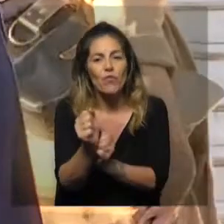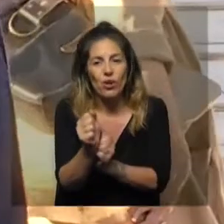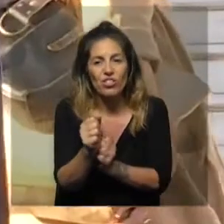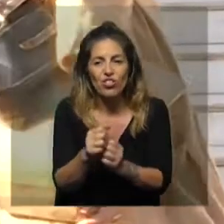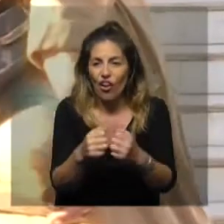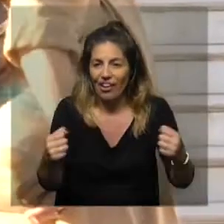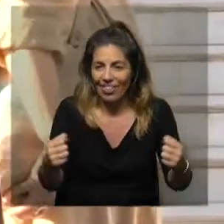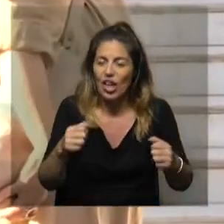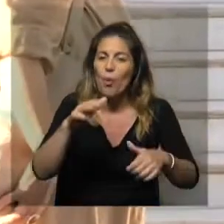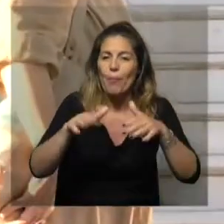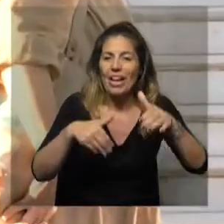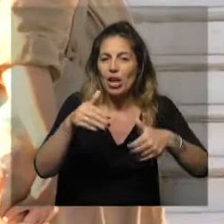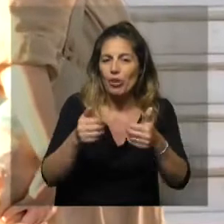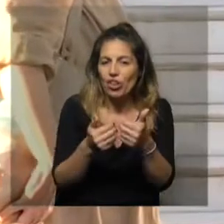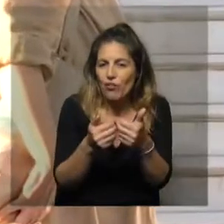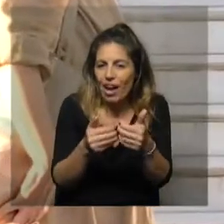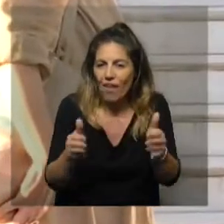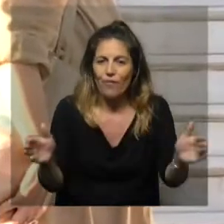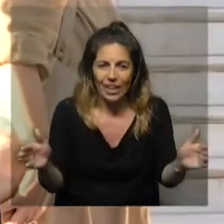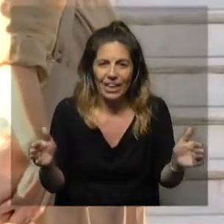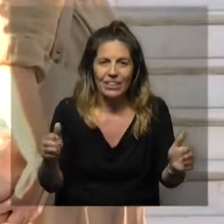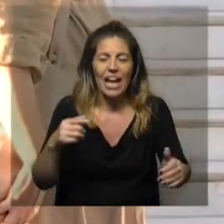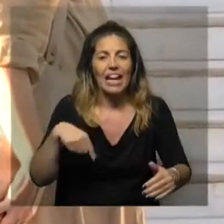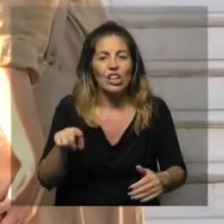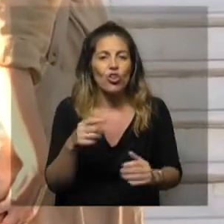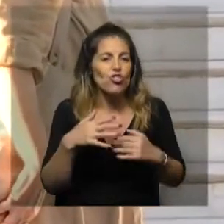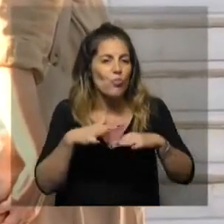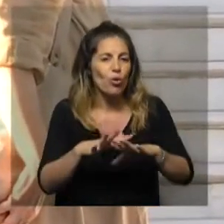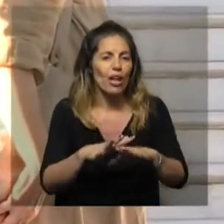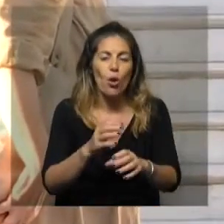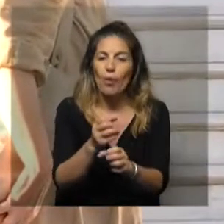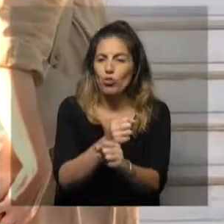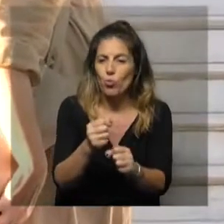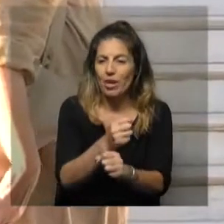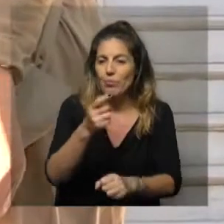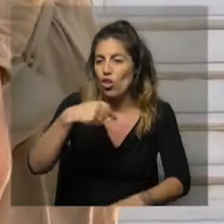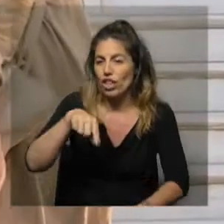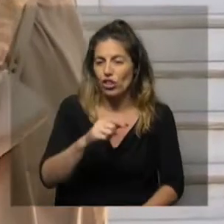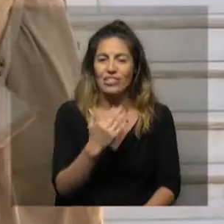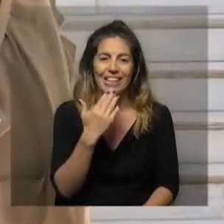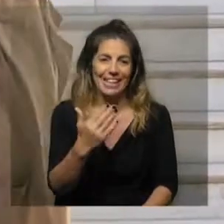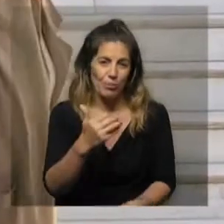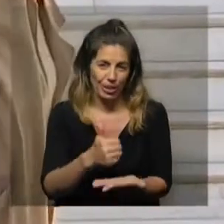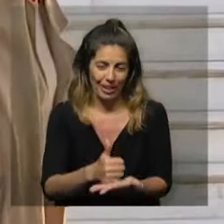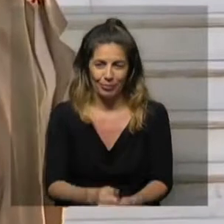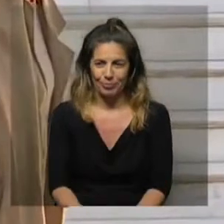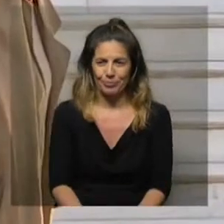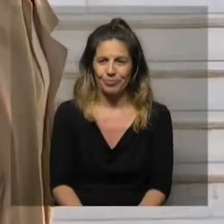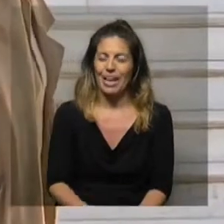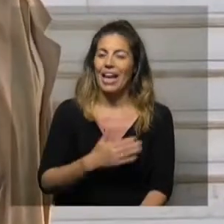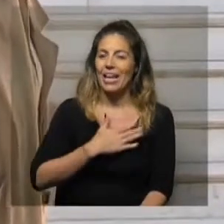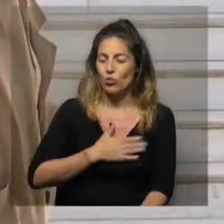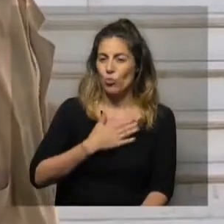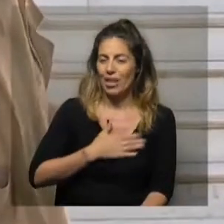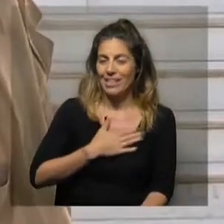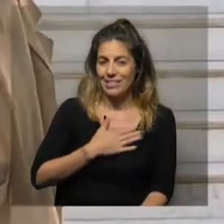este año la convocatoria sea muy abierta y se sientan todos involucrados porque es un premio que es de todos Así que gracias por estar muy bien Es un